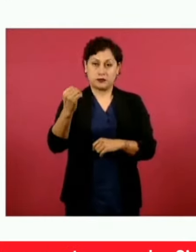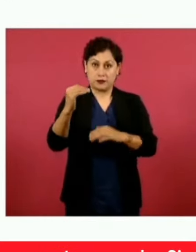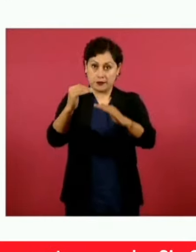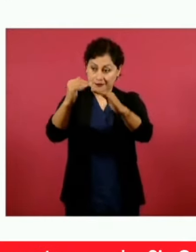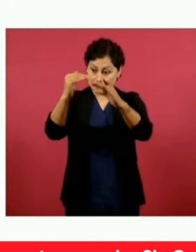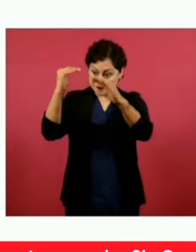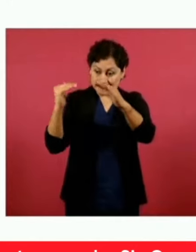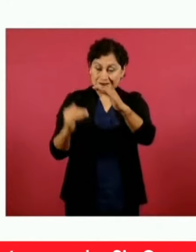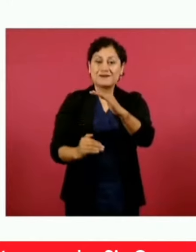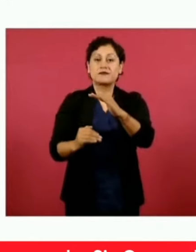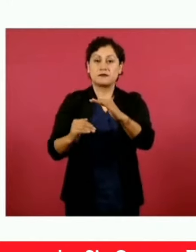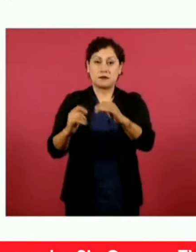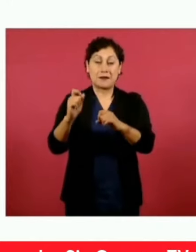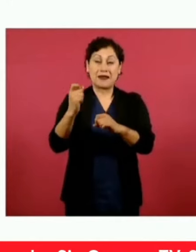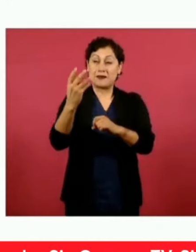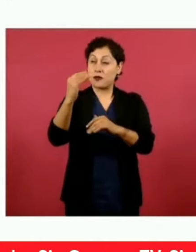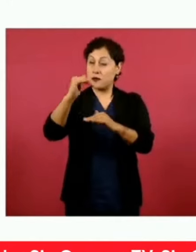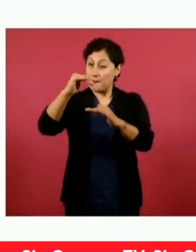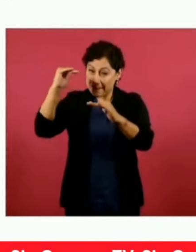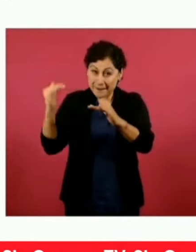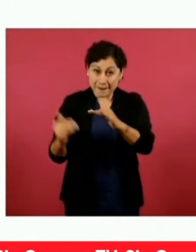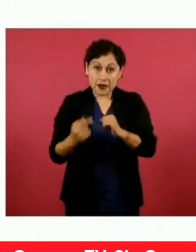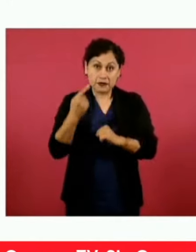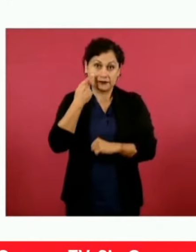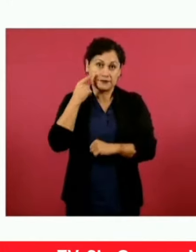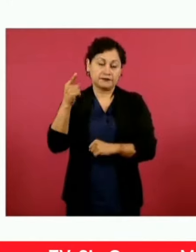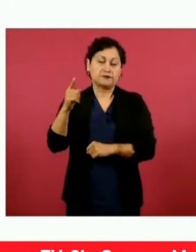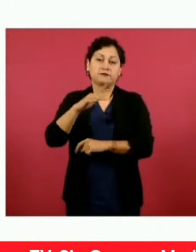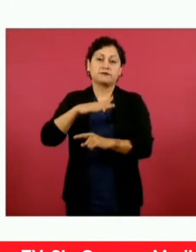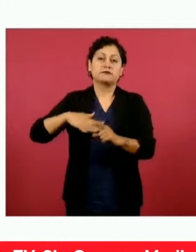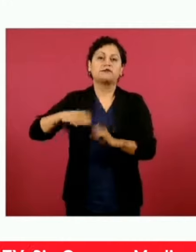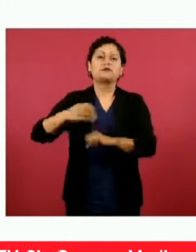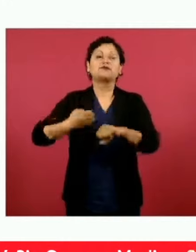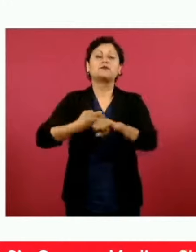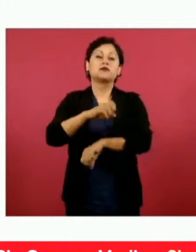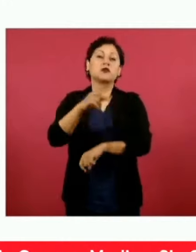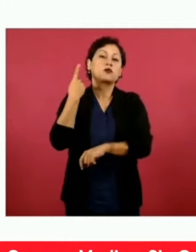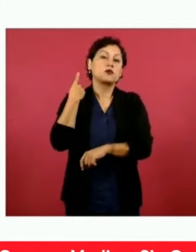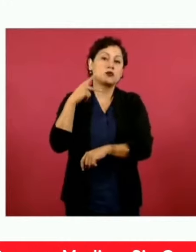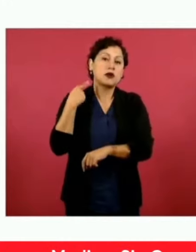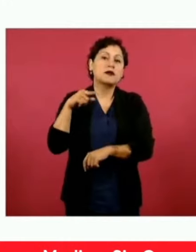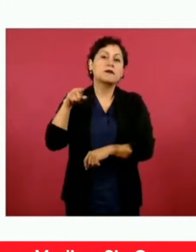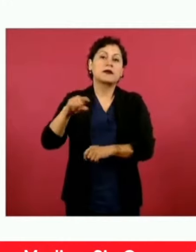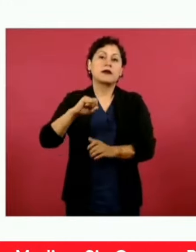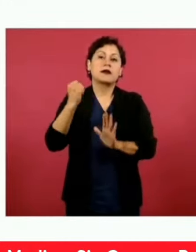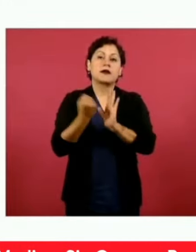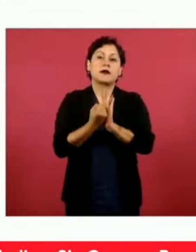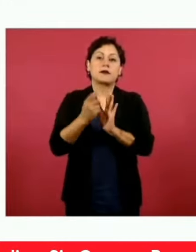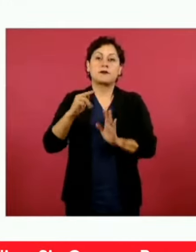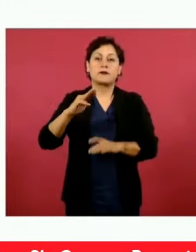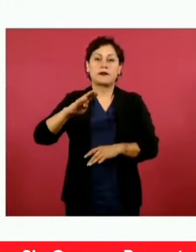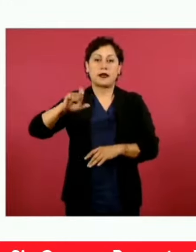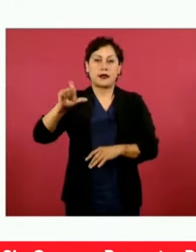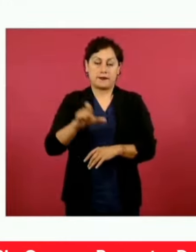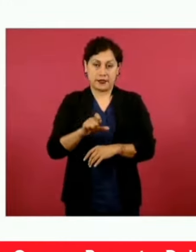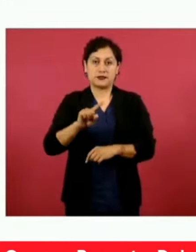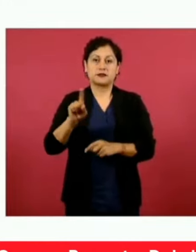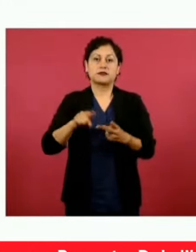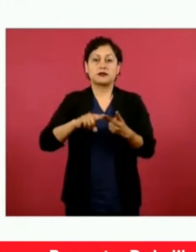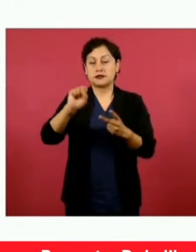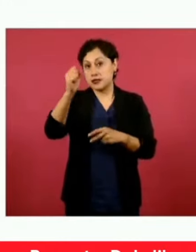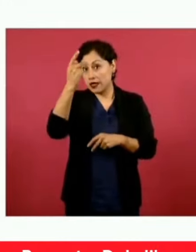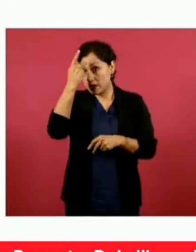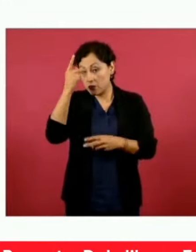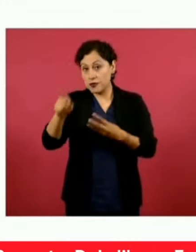de los 24 pesos, como lo podemos ver en Puebla, una franquicia de Pemex, Gasolíder en San Luis Potosí, Total